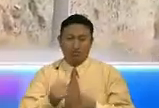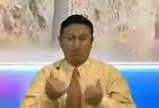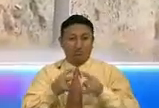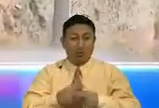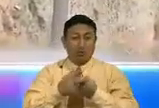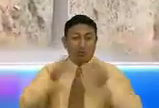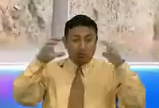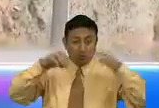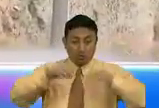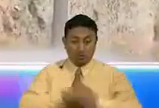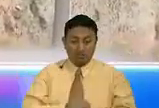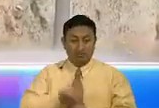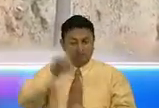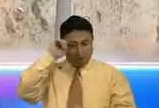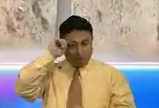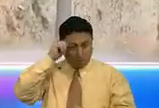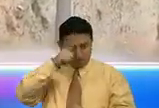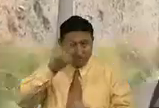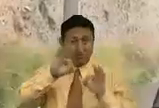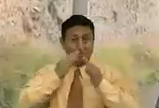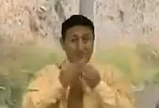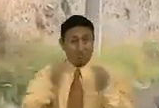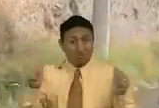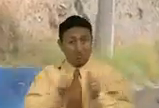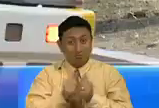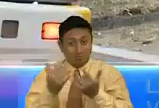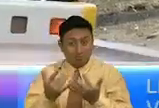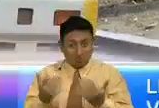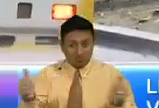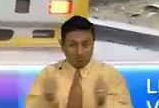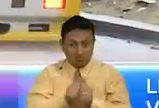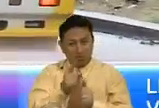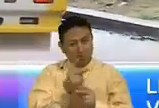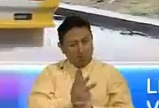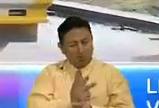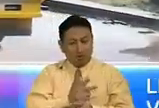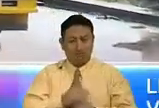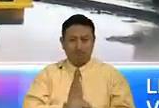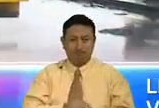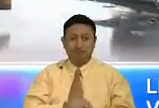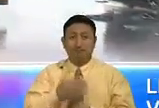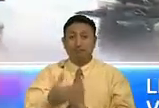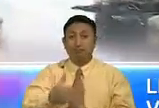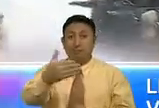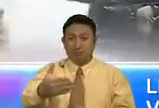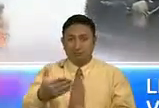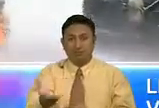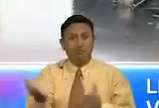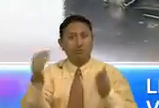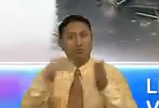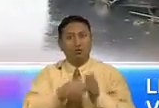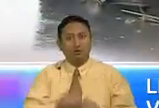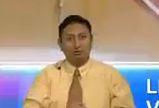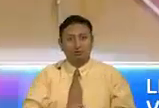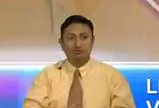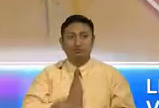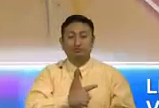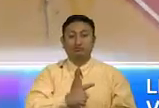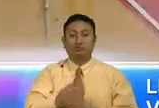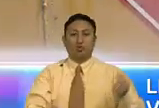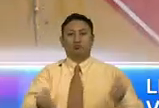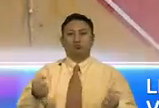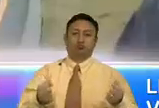Recuerden que en casa les espera a sus familiares. Por favor, manejen con precaución. Unos metros más adelante se repitió el escenario al virarse un